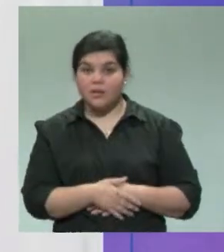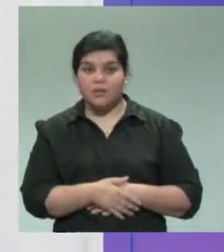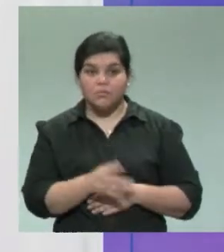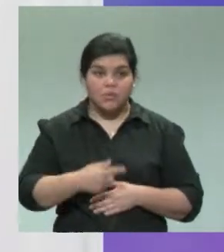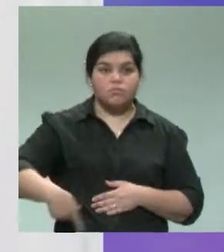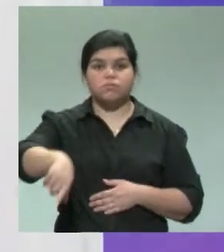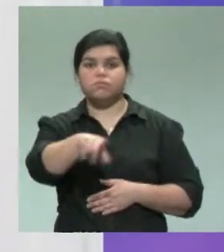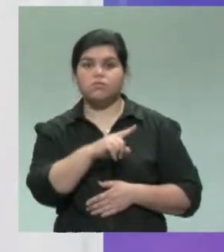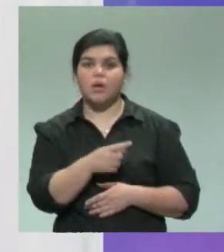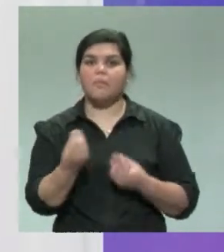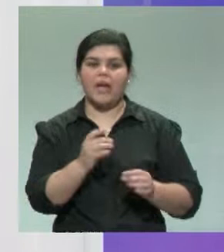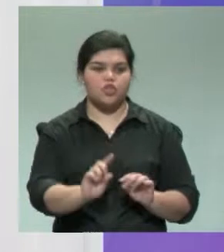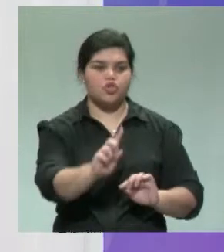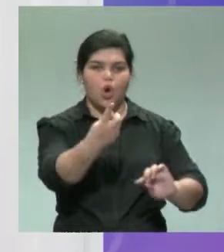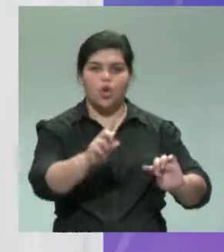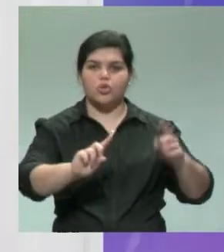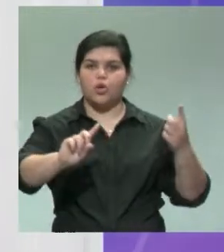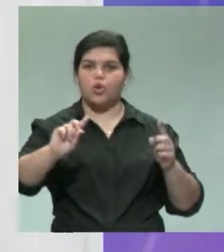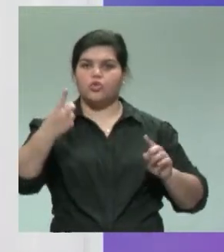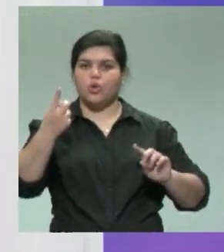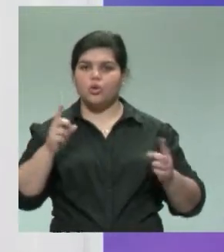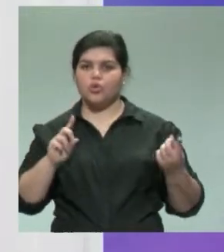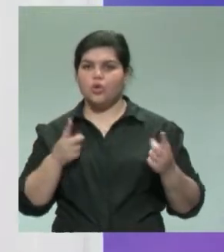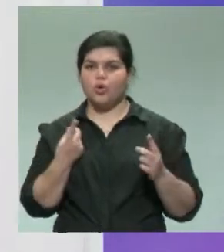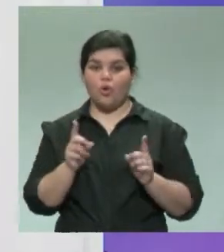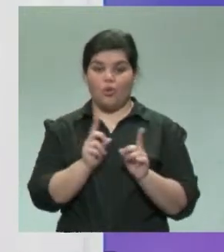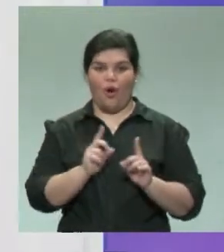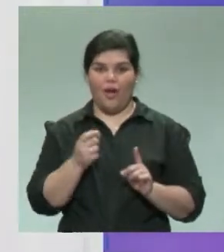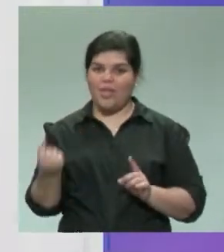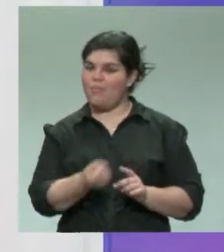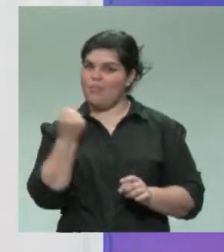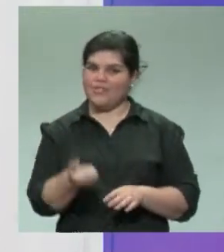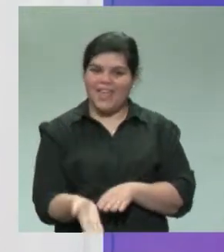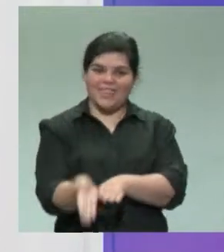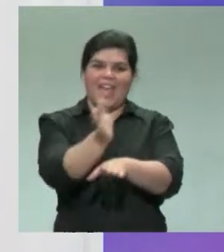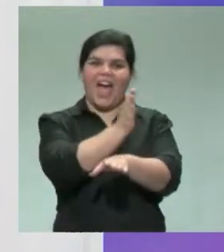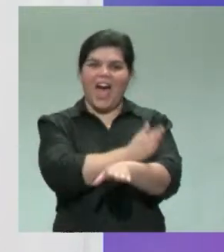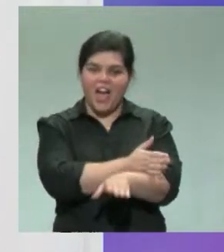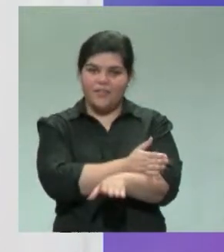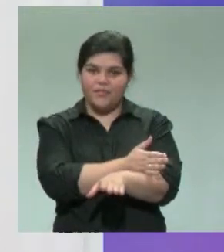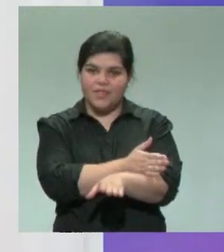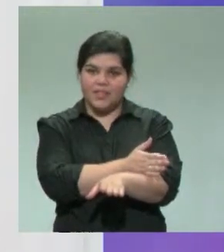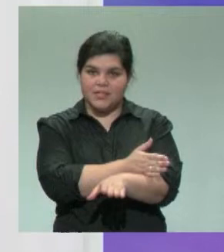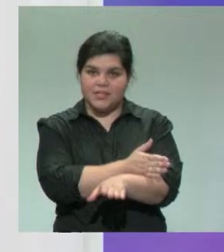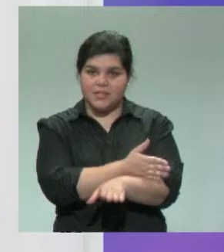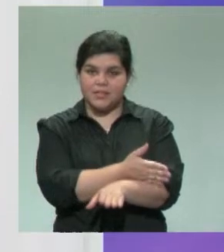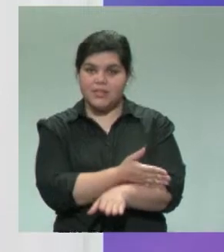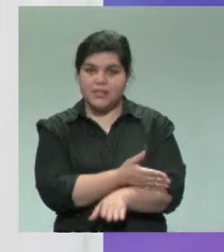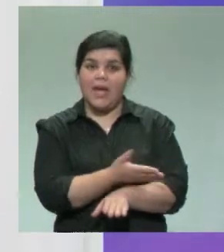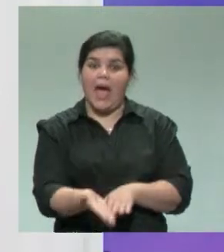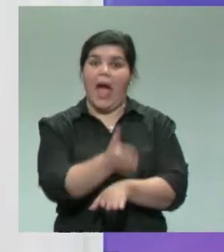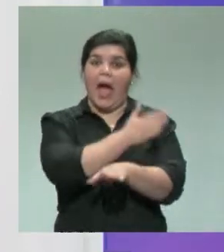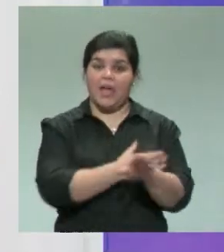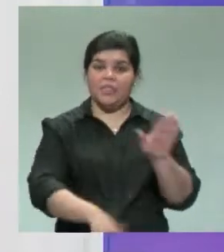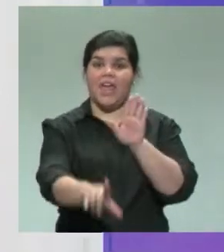que actuar solos, sino habiendo consensuado antes de implementar la ley o de implementar la política,